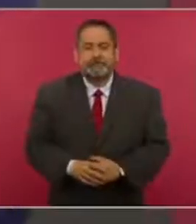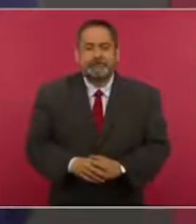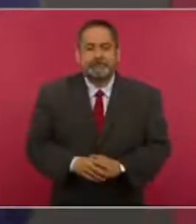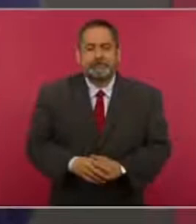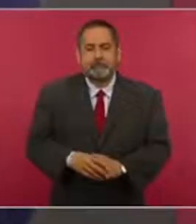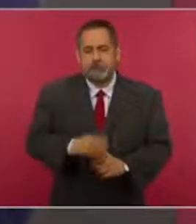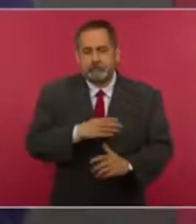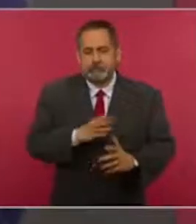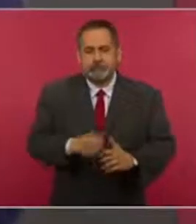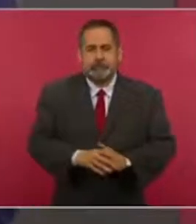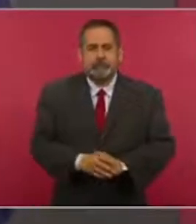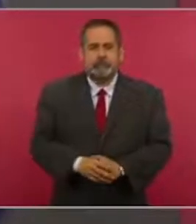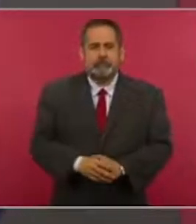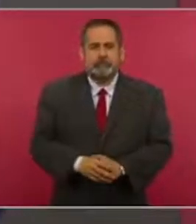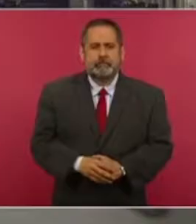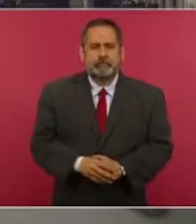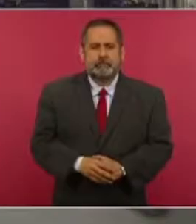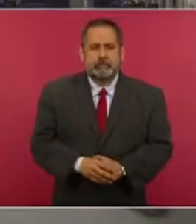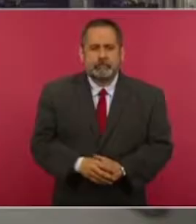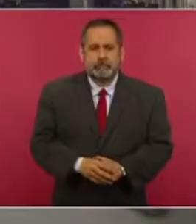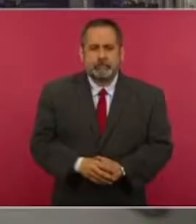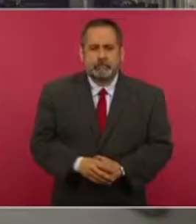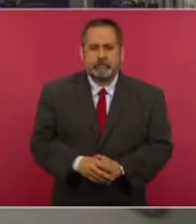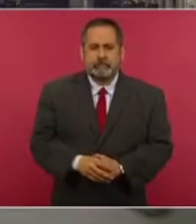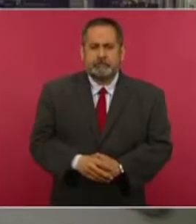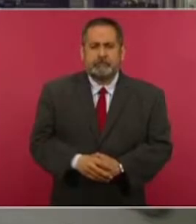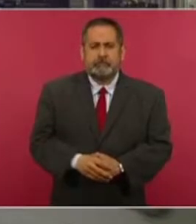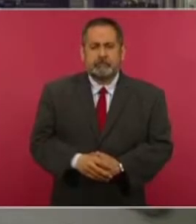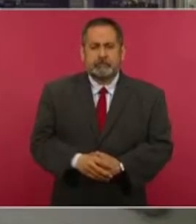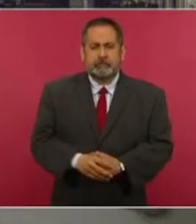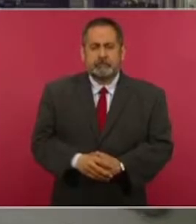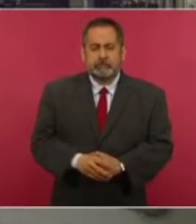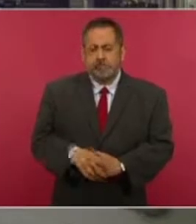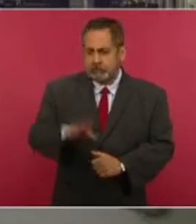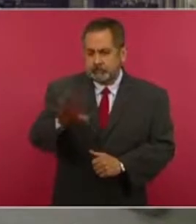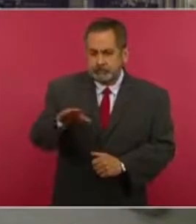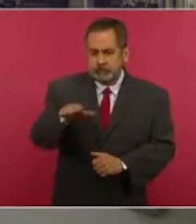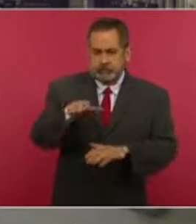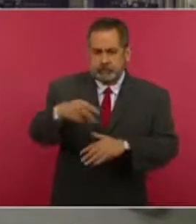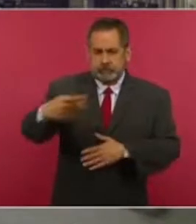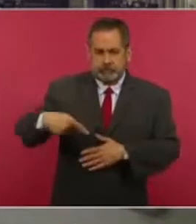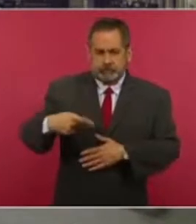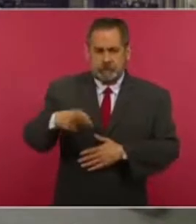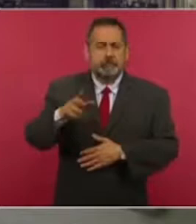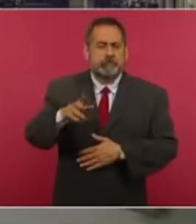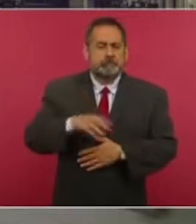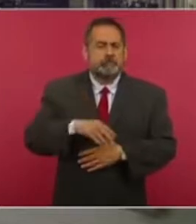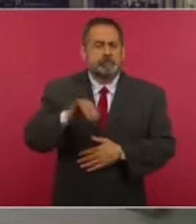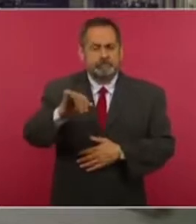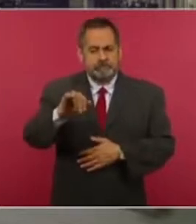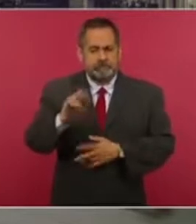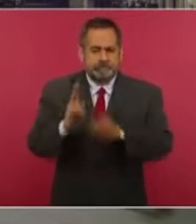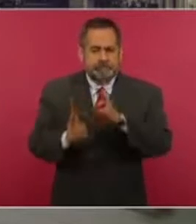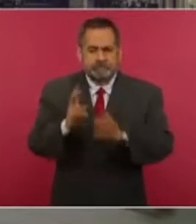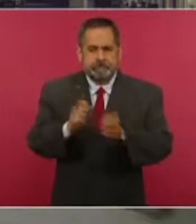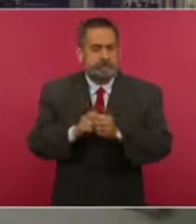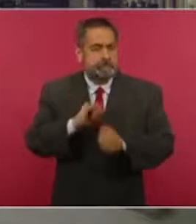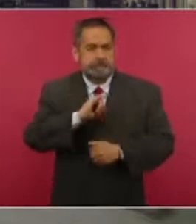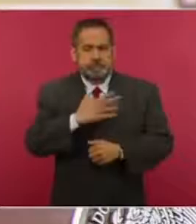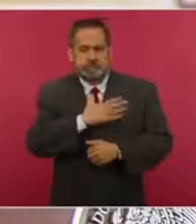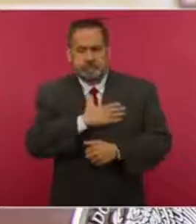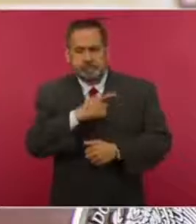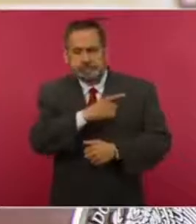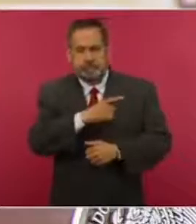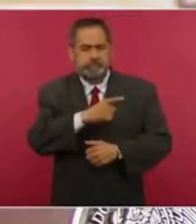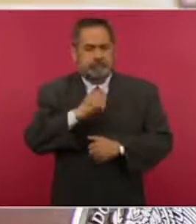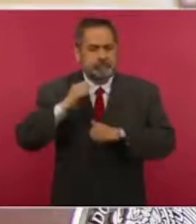Pero bueno. También algo de la pregunta. Lo de sí, hablé con el primer ministro Trudeau